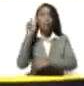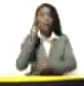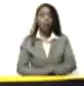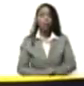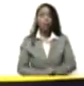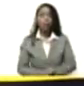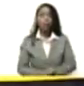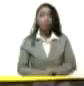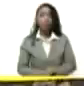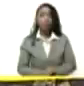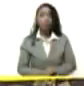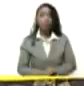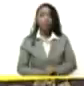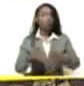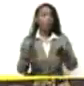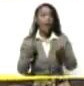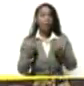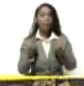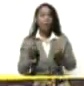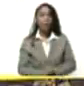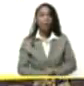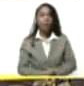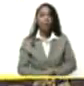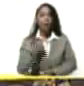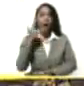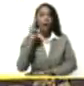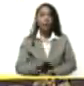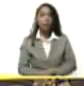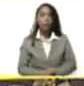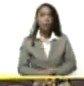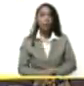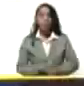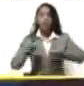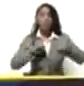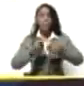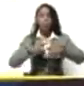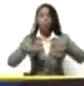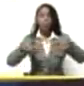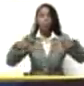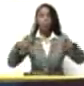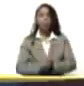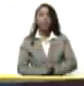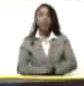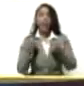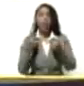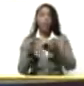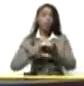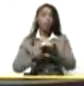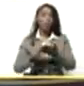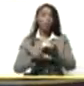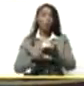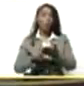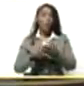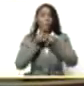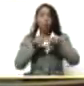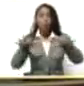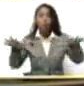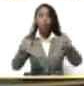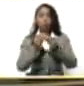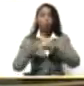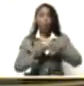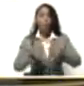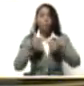país siendo hoy 15 de enero día glorioso de las maestras y